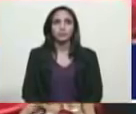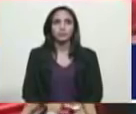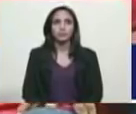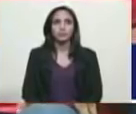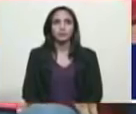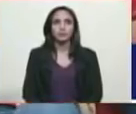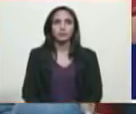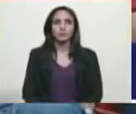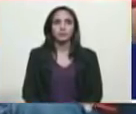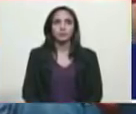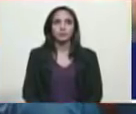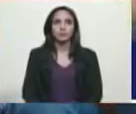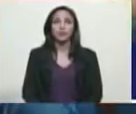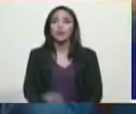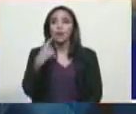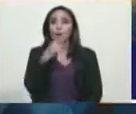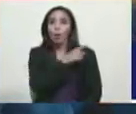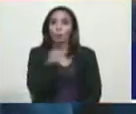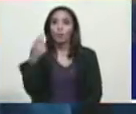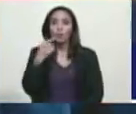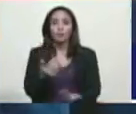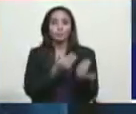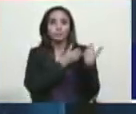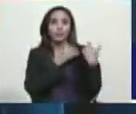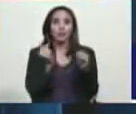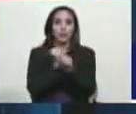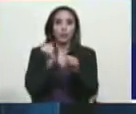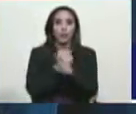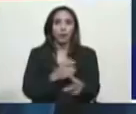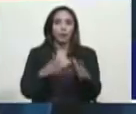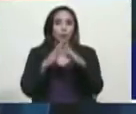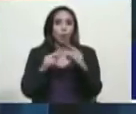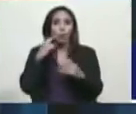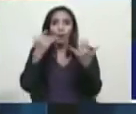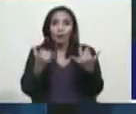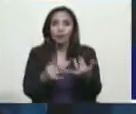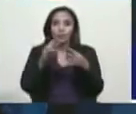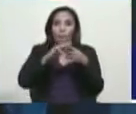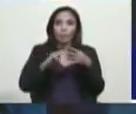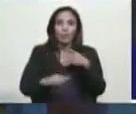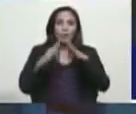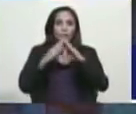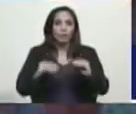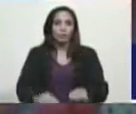Así que ustedes deben articularse desde ya en estas y otras carreras